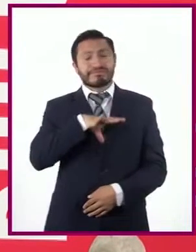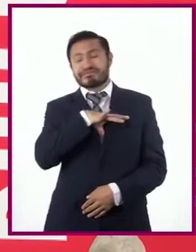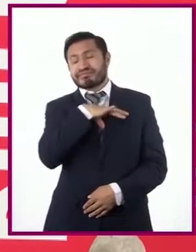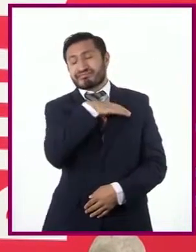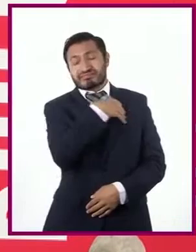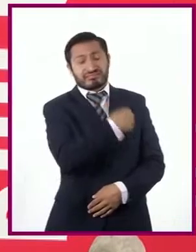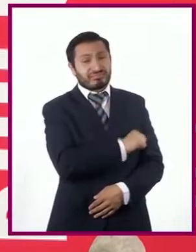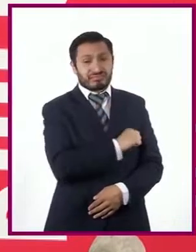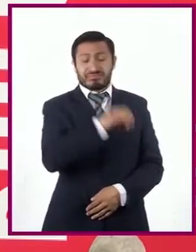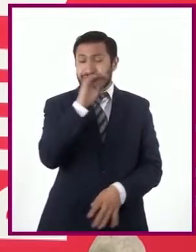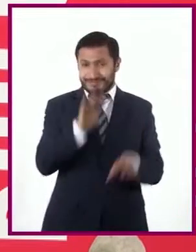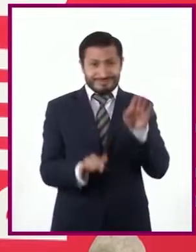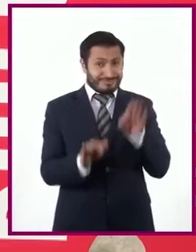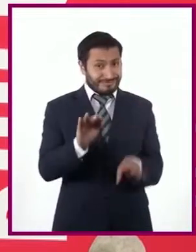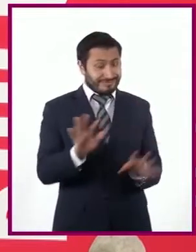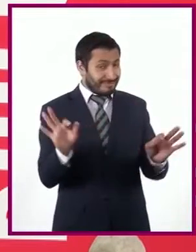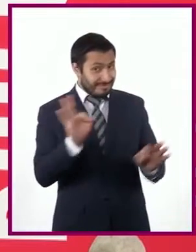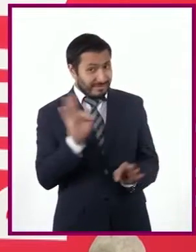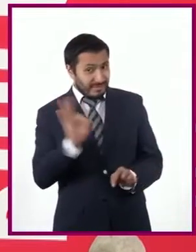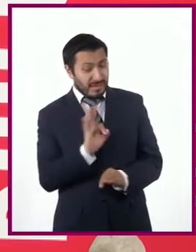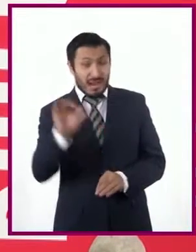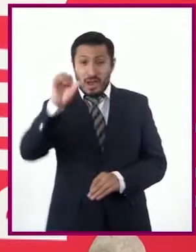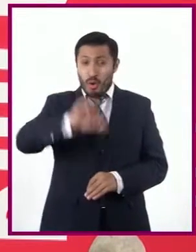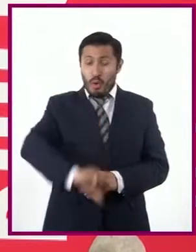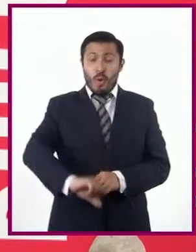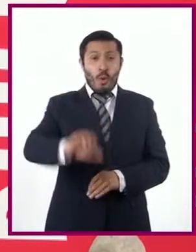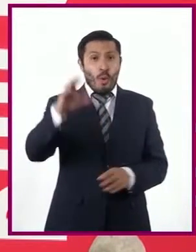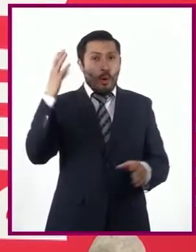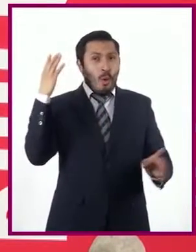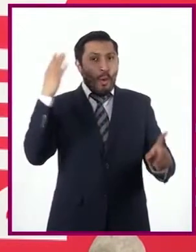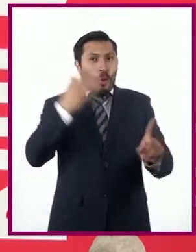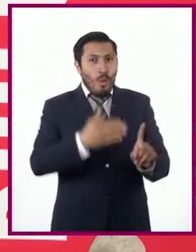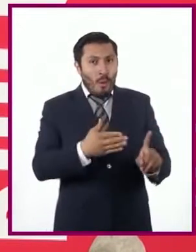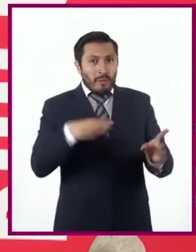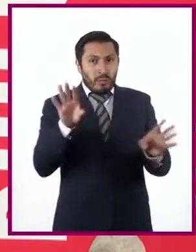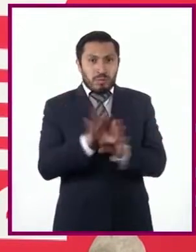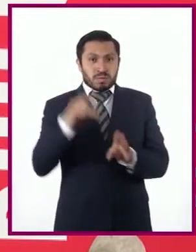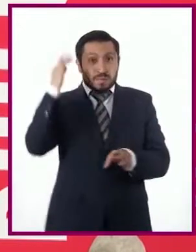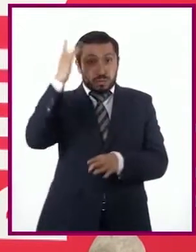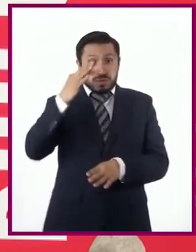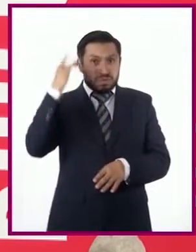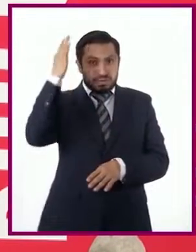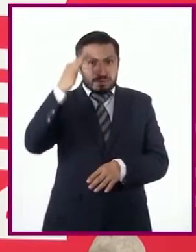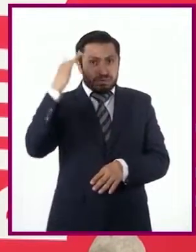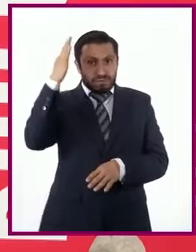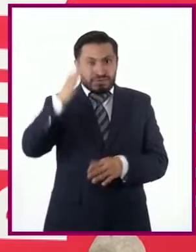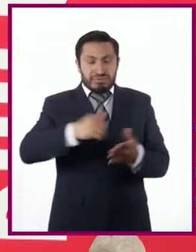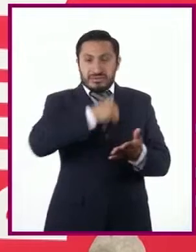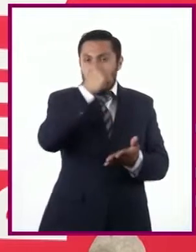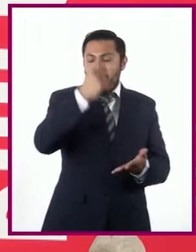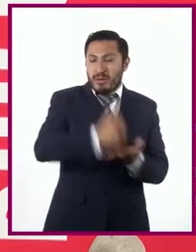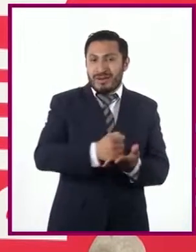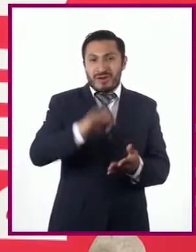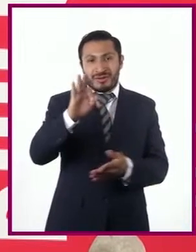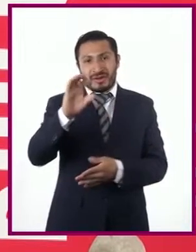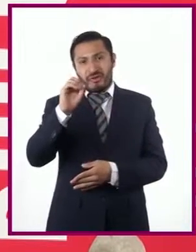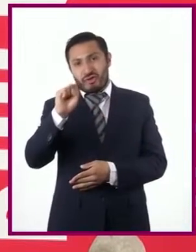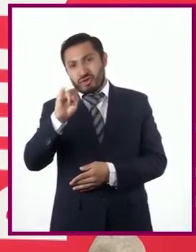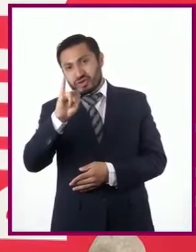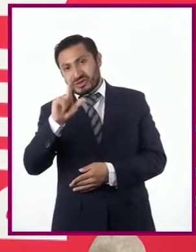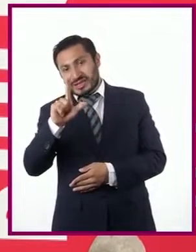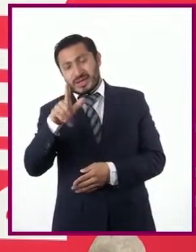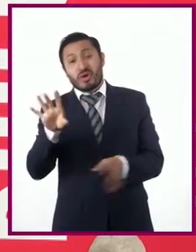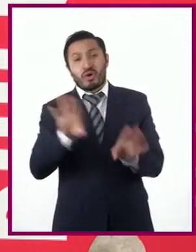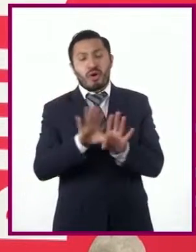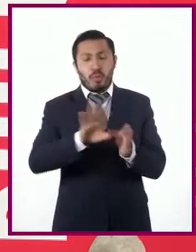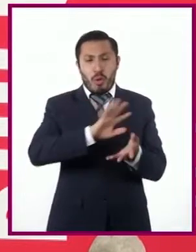momento de su vida. En esta ocasión tendremos como propósito analizar el registro fósil como evidencia de la evolución. Y lo haremos